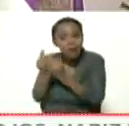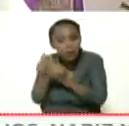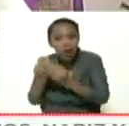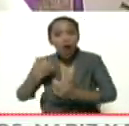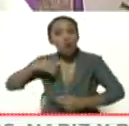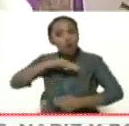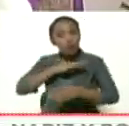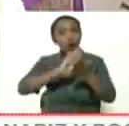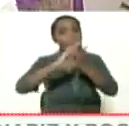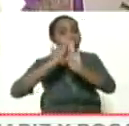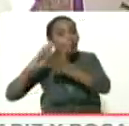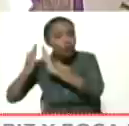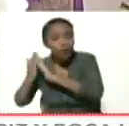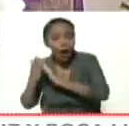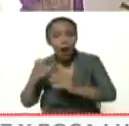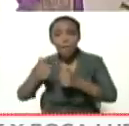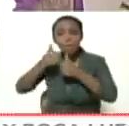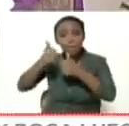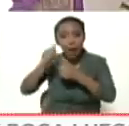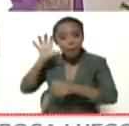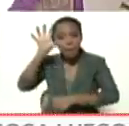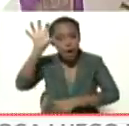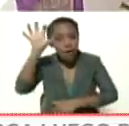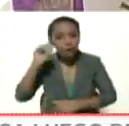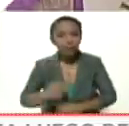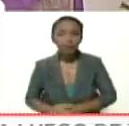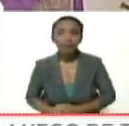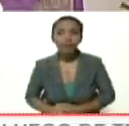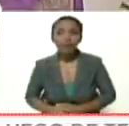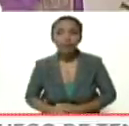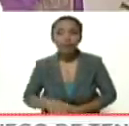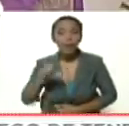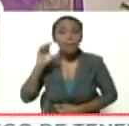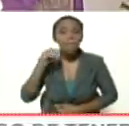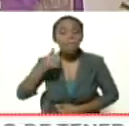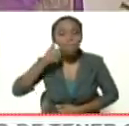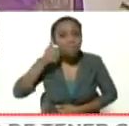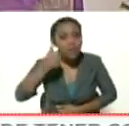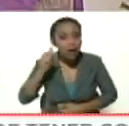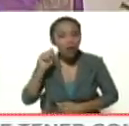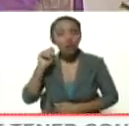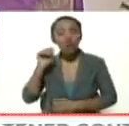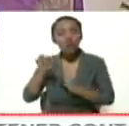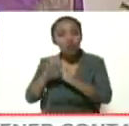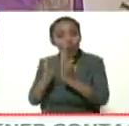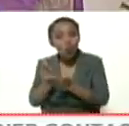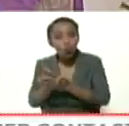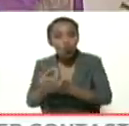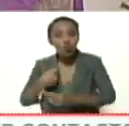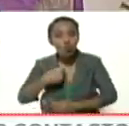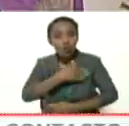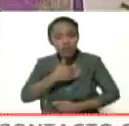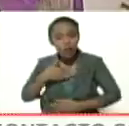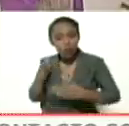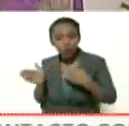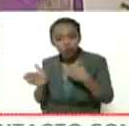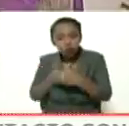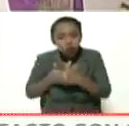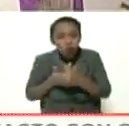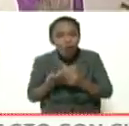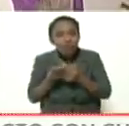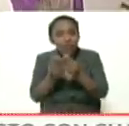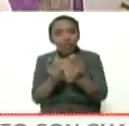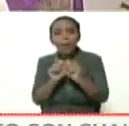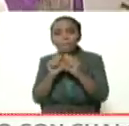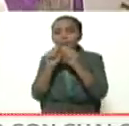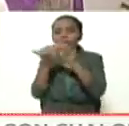nuestra comunidad y por el bien del país, por el bien del mundo. Yo quiero cerrar dándoles la